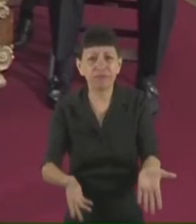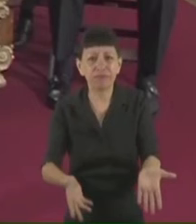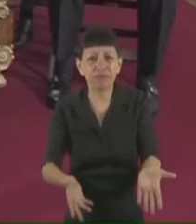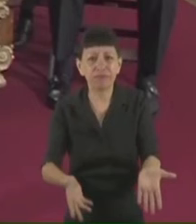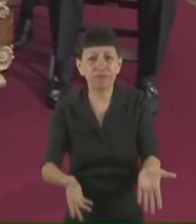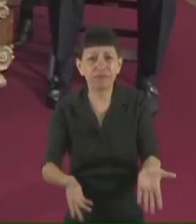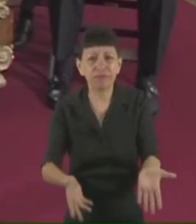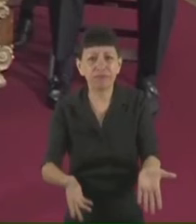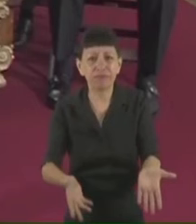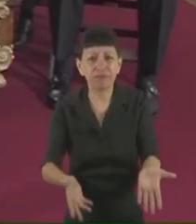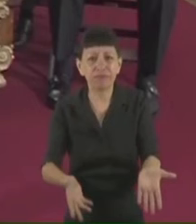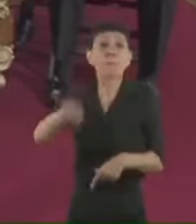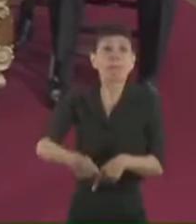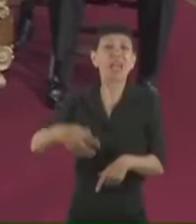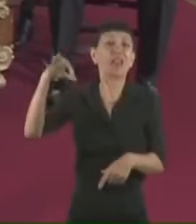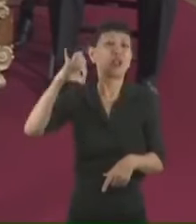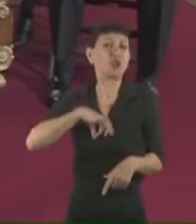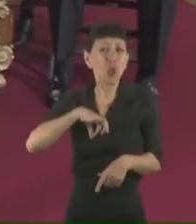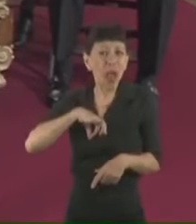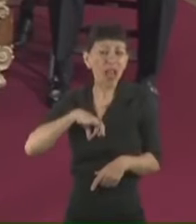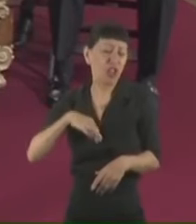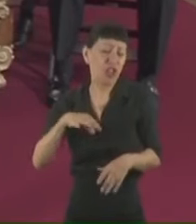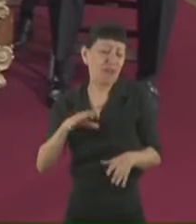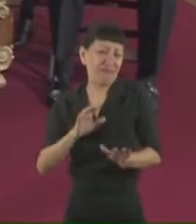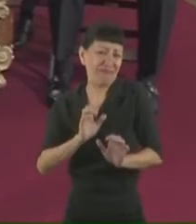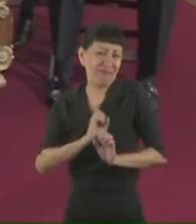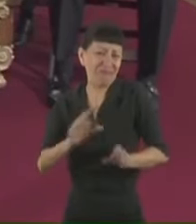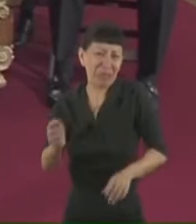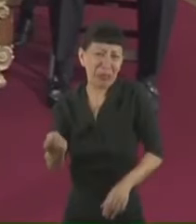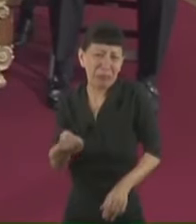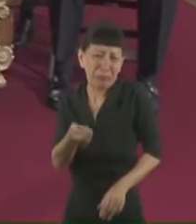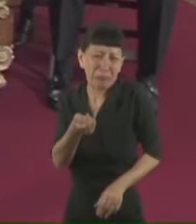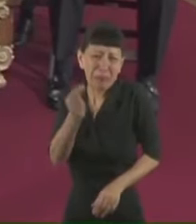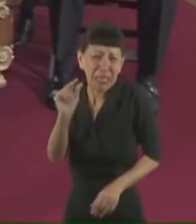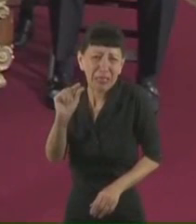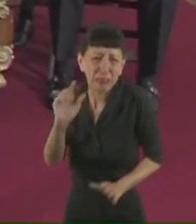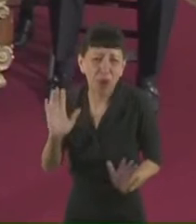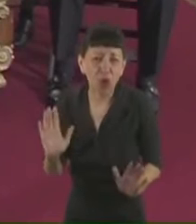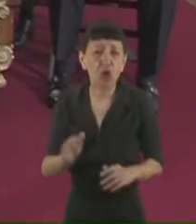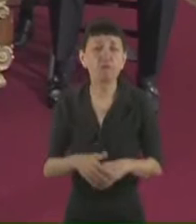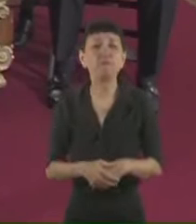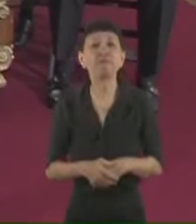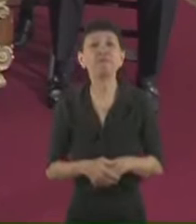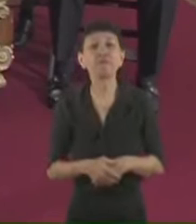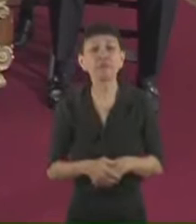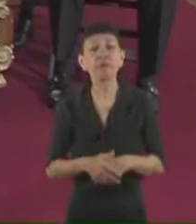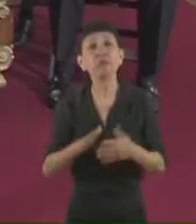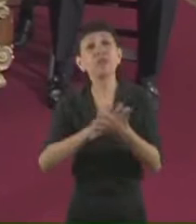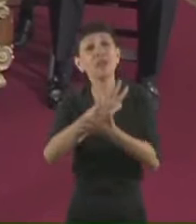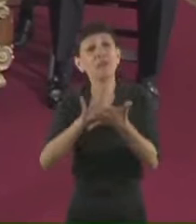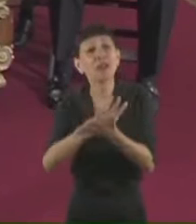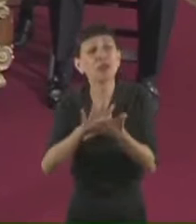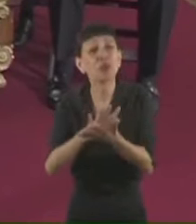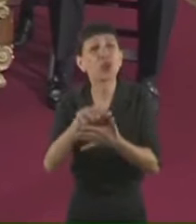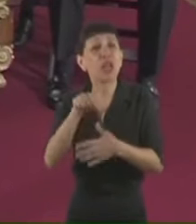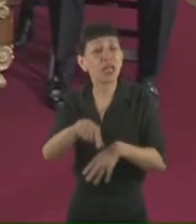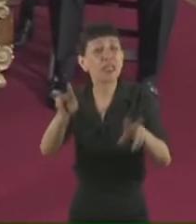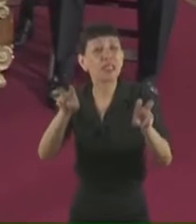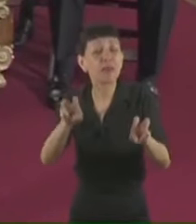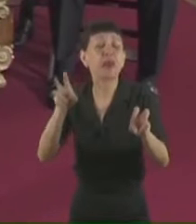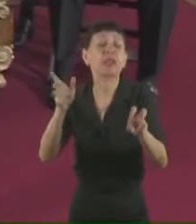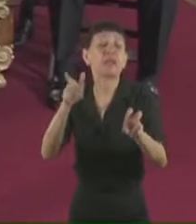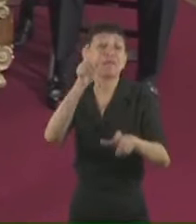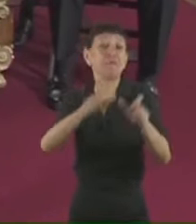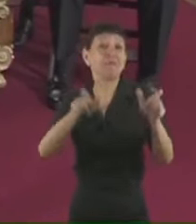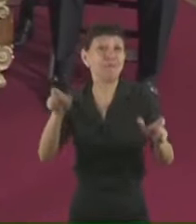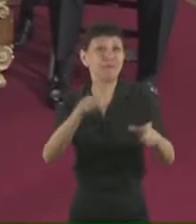vez de afrontar la causa que es el déficit fiscal los políticos introducen regulaciones controles de precios cepos trabas